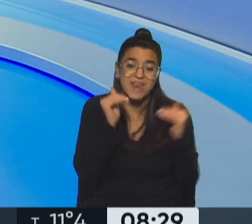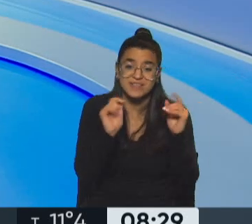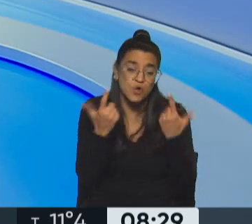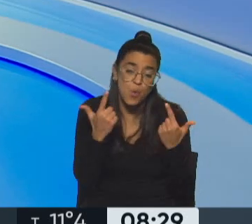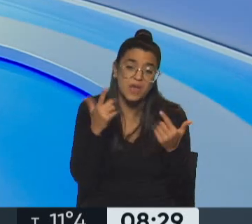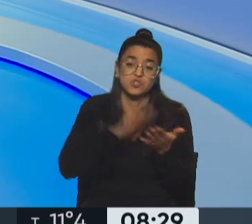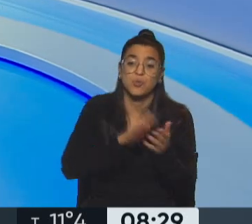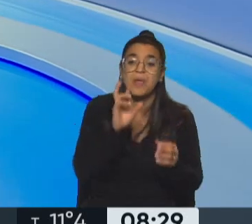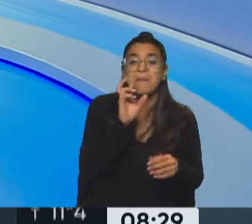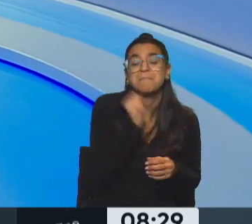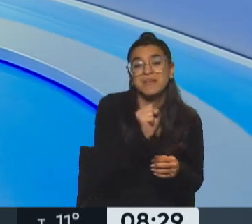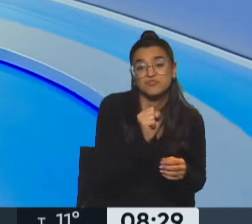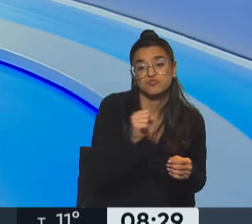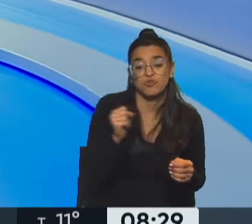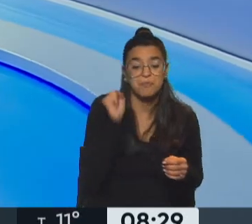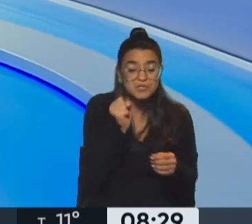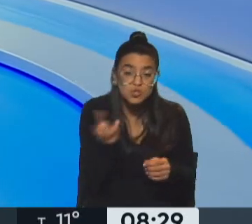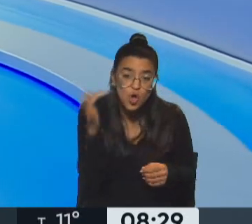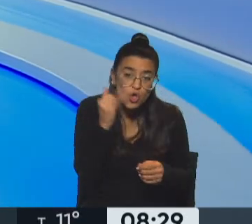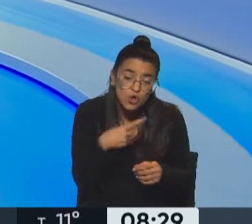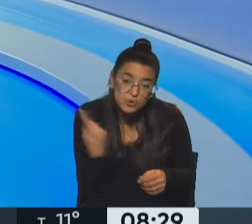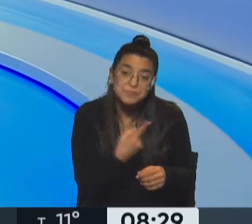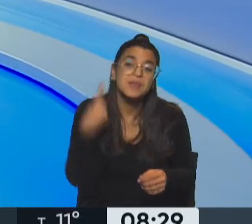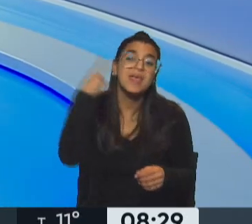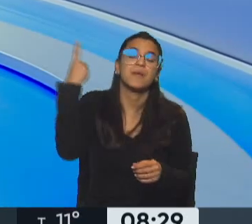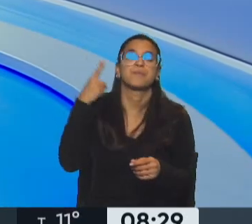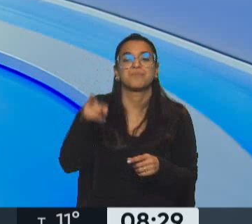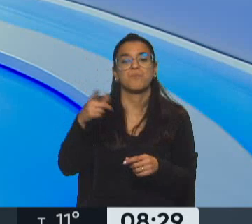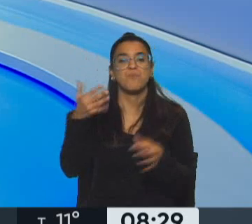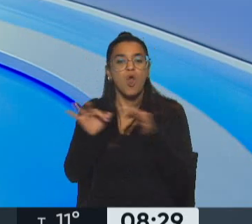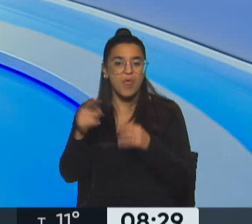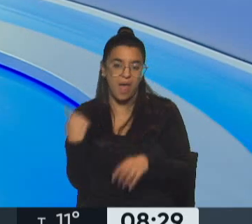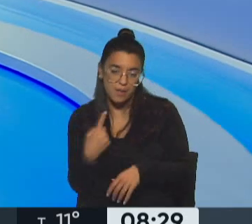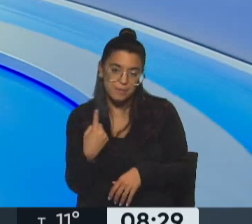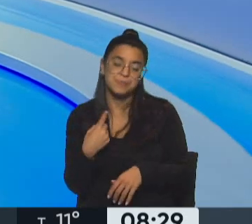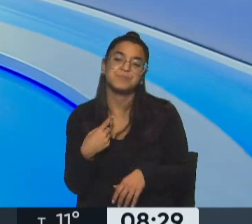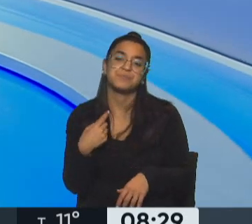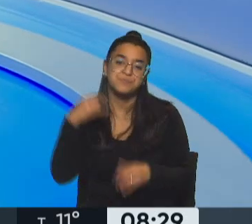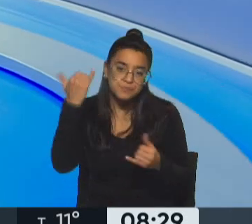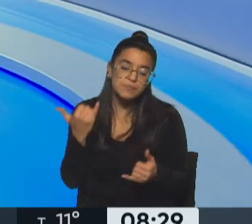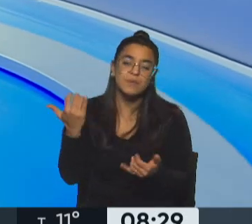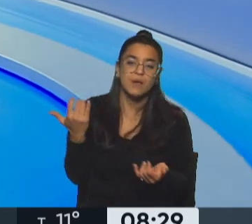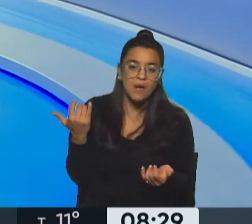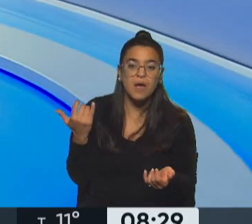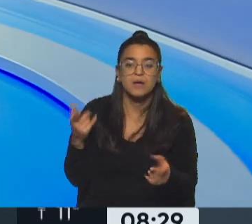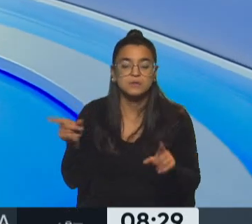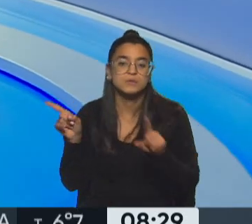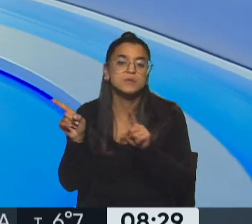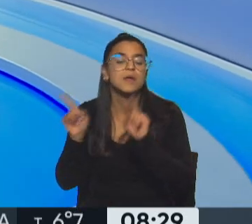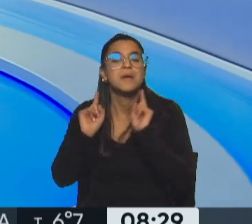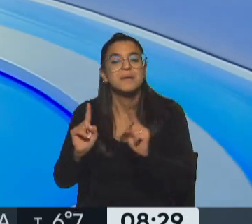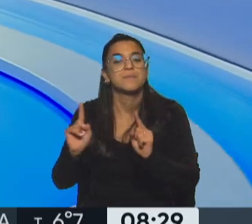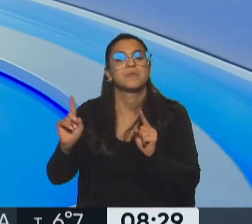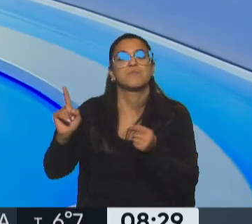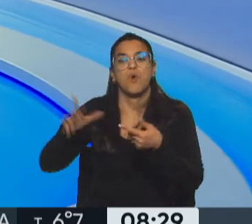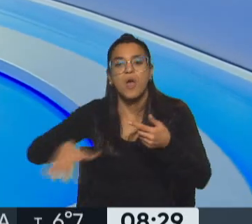respecto al peso. El peso lo hacemos todos los días nosotros en creer en nuestra moneda. Bueno, hay influencias hacia ese espacio,